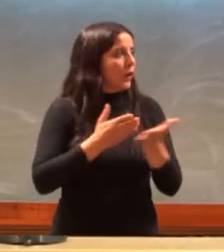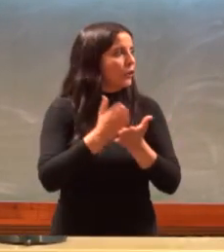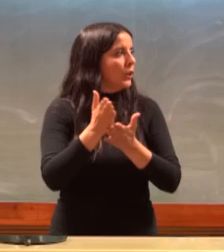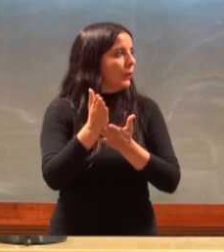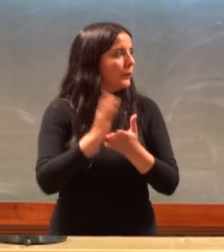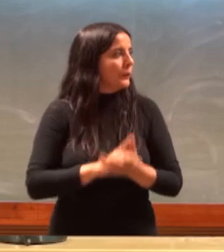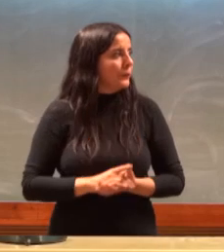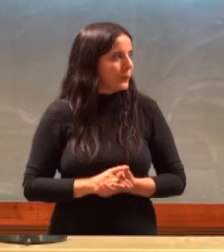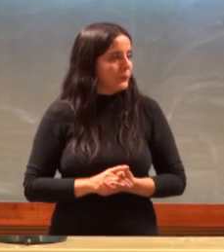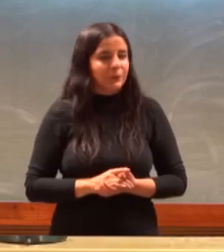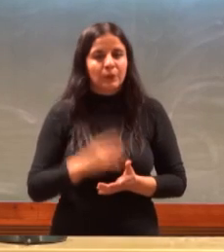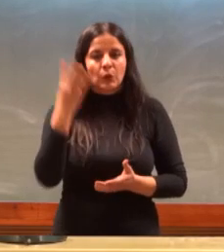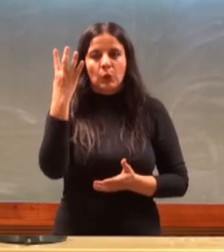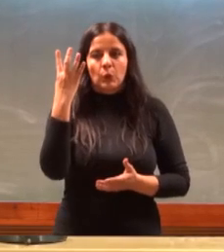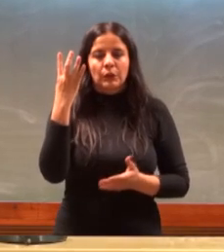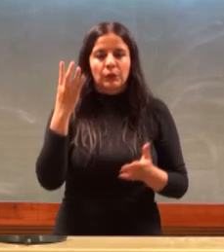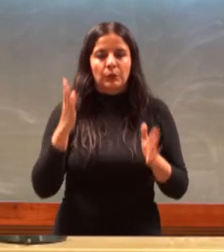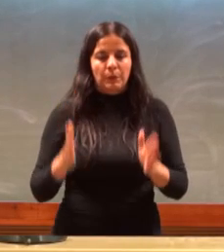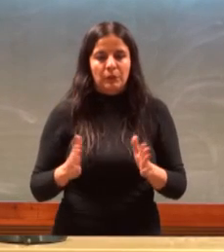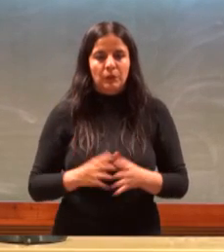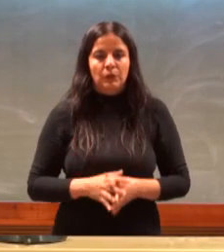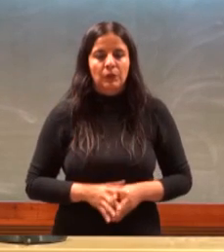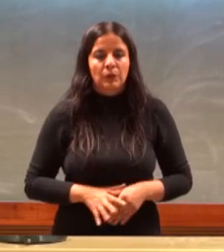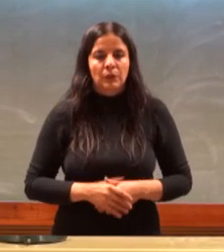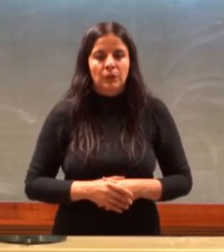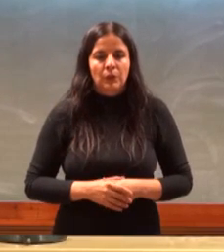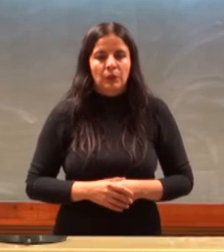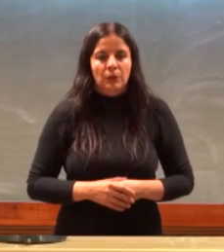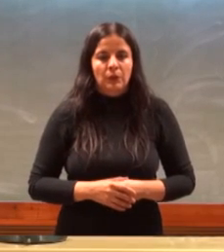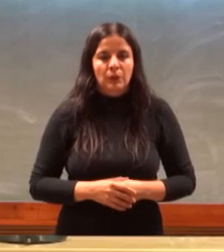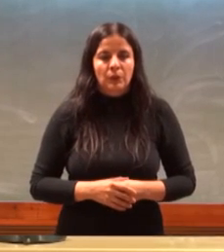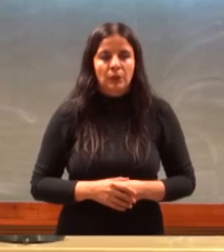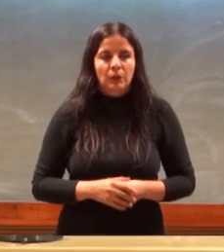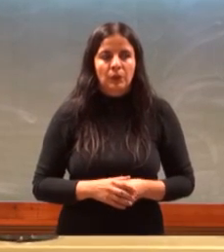con con el cuarto momento donde